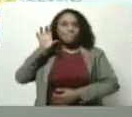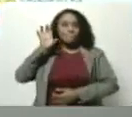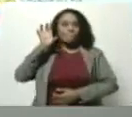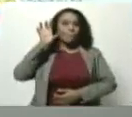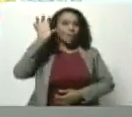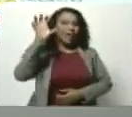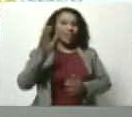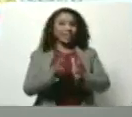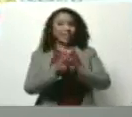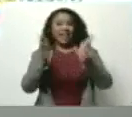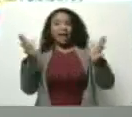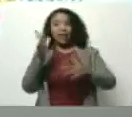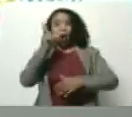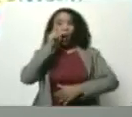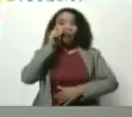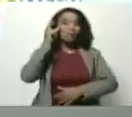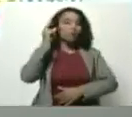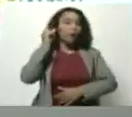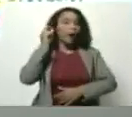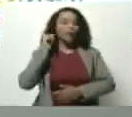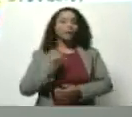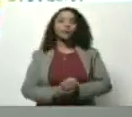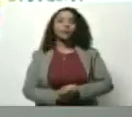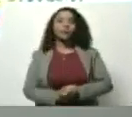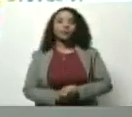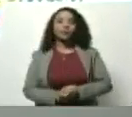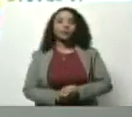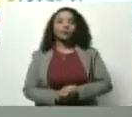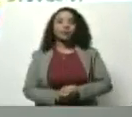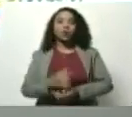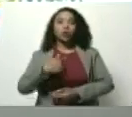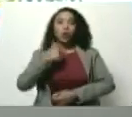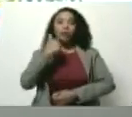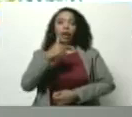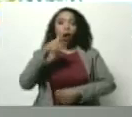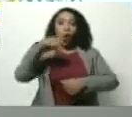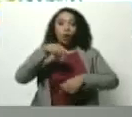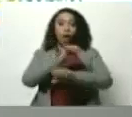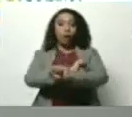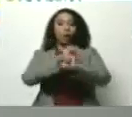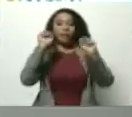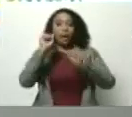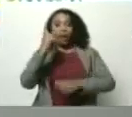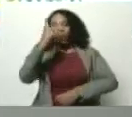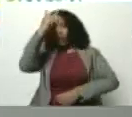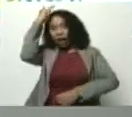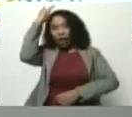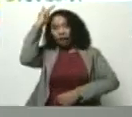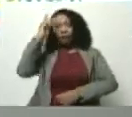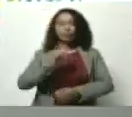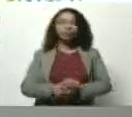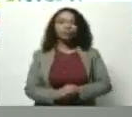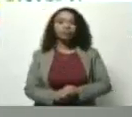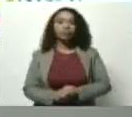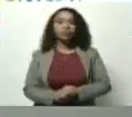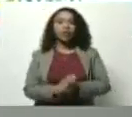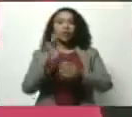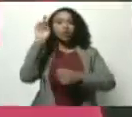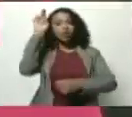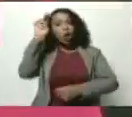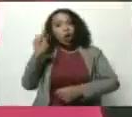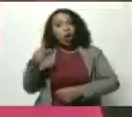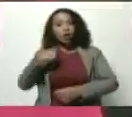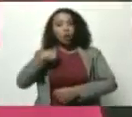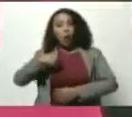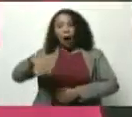de grandes hombres y las grandes mujeres disponen le dije esta mañana a tarek son team new que todos los días que